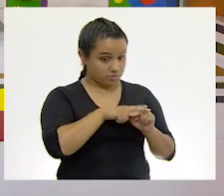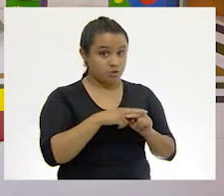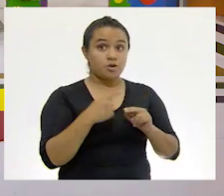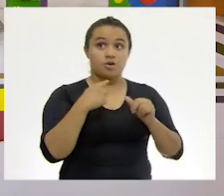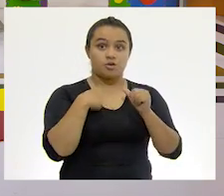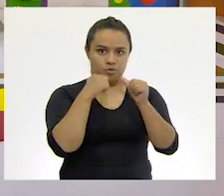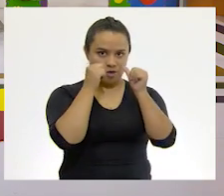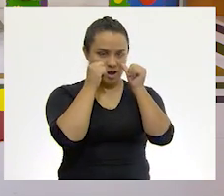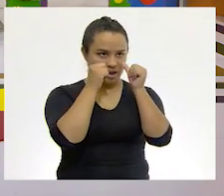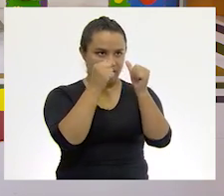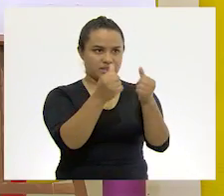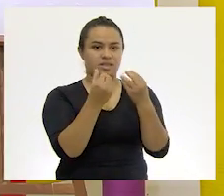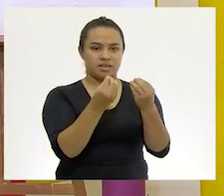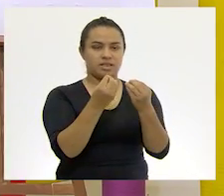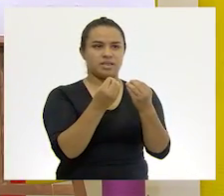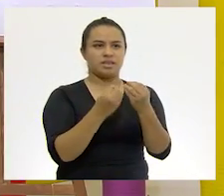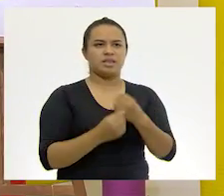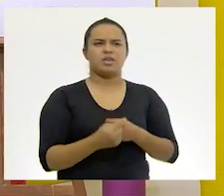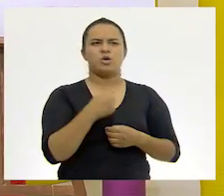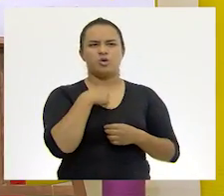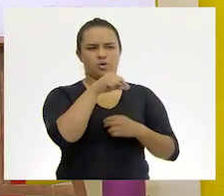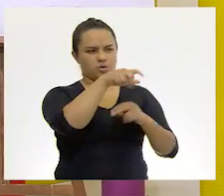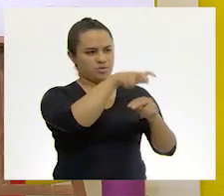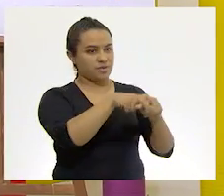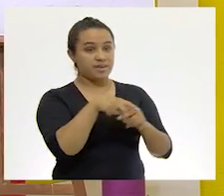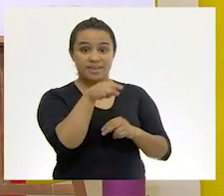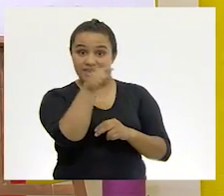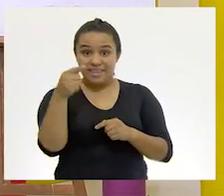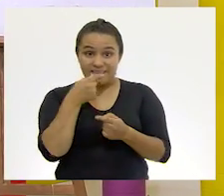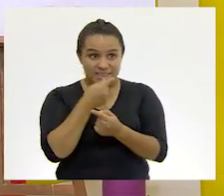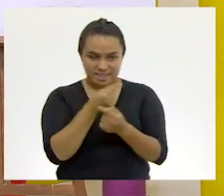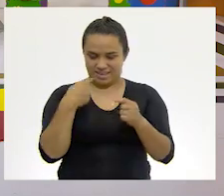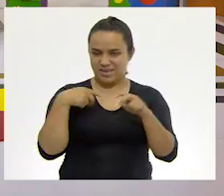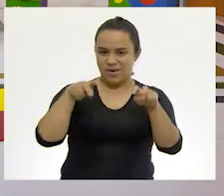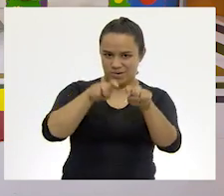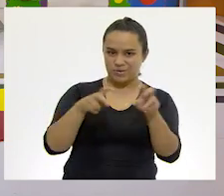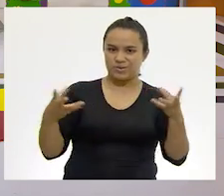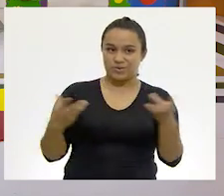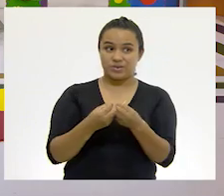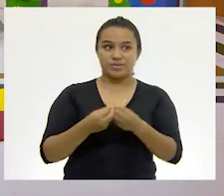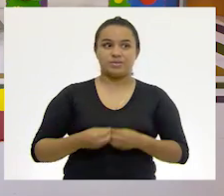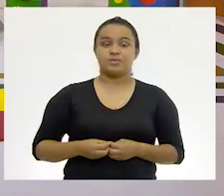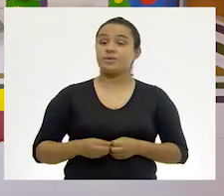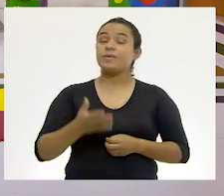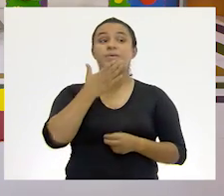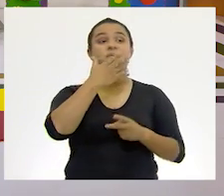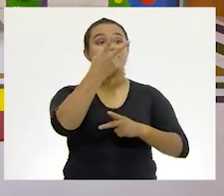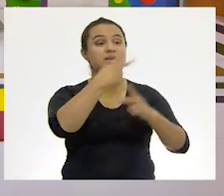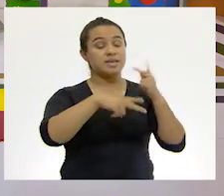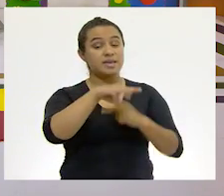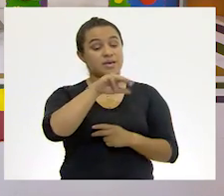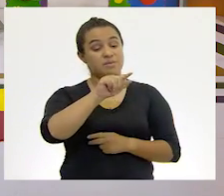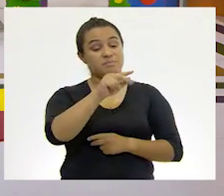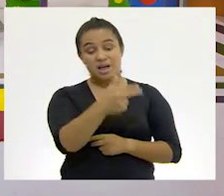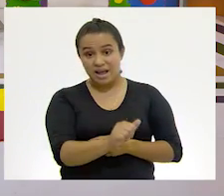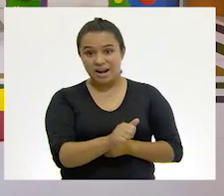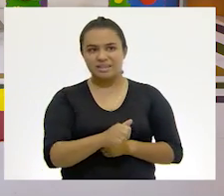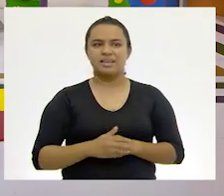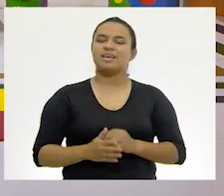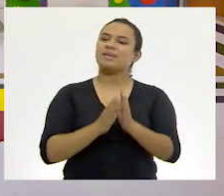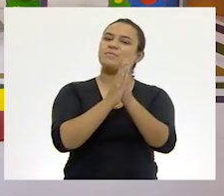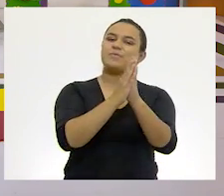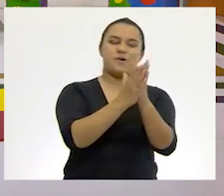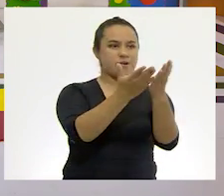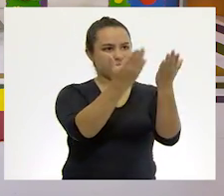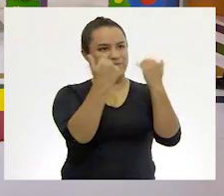poner mucha atención y me voy ahí al ladito de las niñas y los niños. Me parece bien? Muy bien, Oscar. Muy bien. Bienvenida, Marta. Qué gusto tenerte Marta, aquí. Marta, por favor.